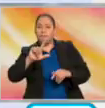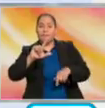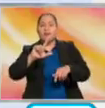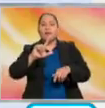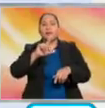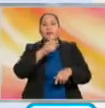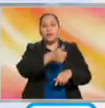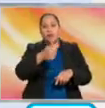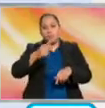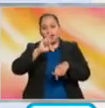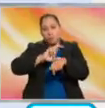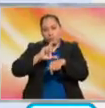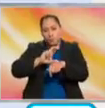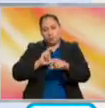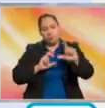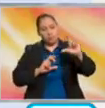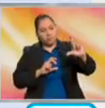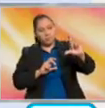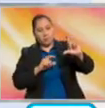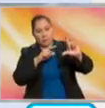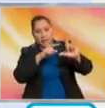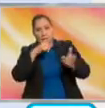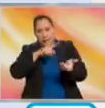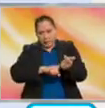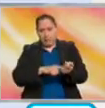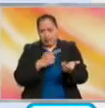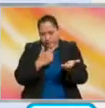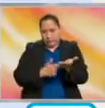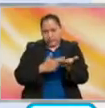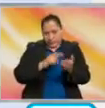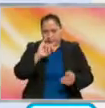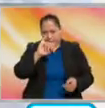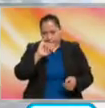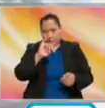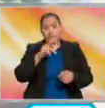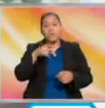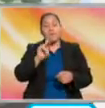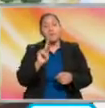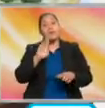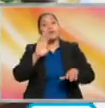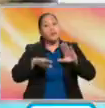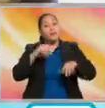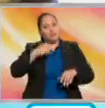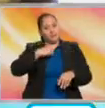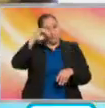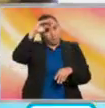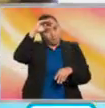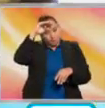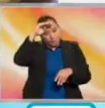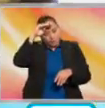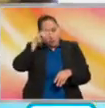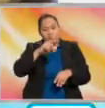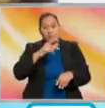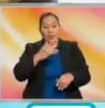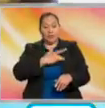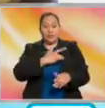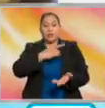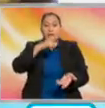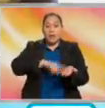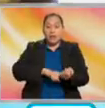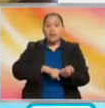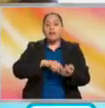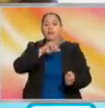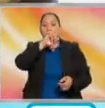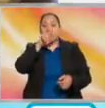por pieza, una pieza más o menos de 50 gramos. El tema es que muchas veces pensamos que la cantidad de colesterol va